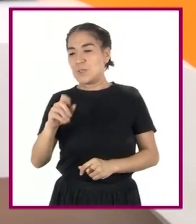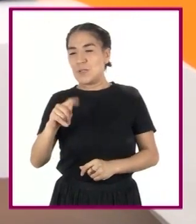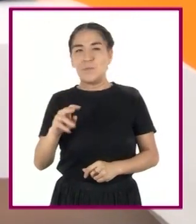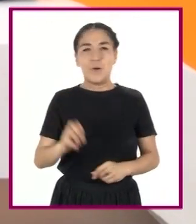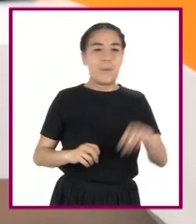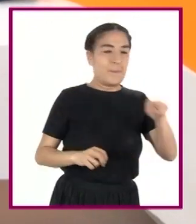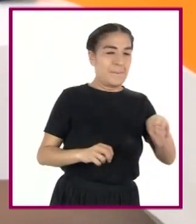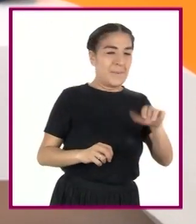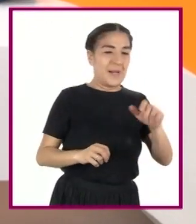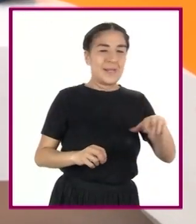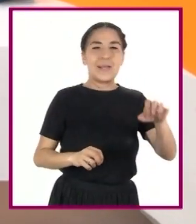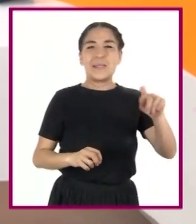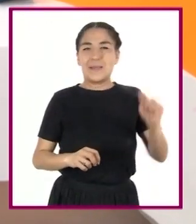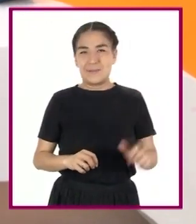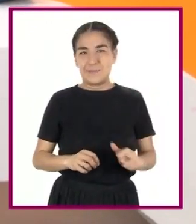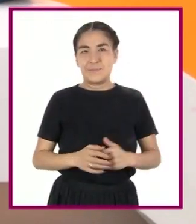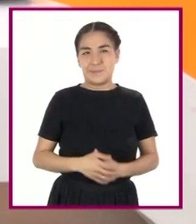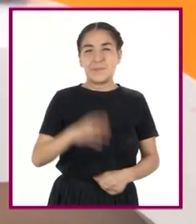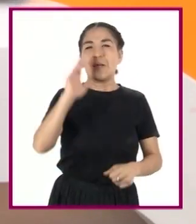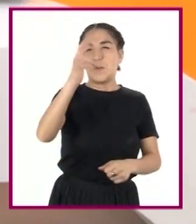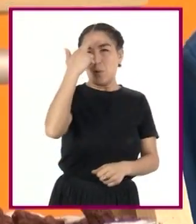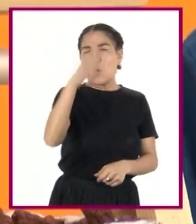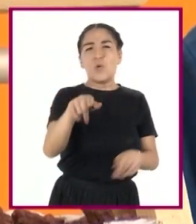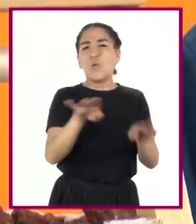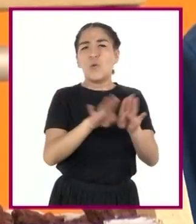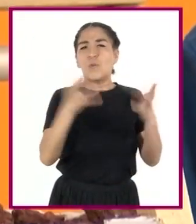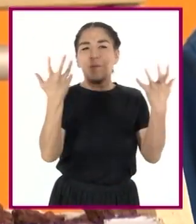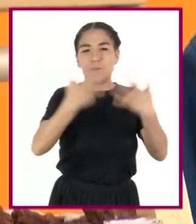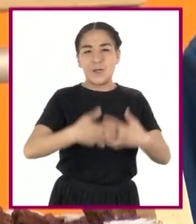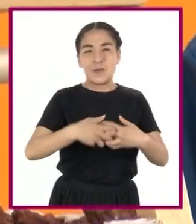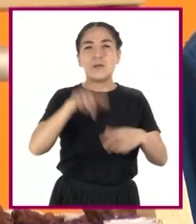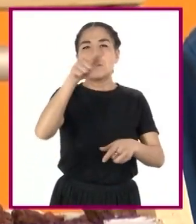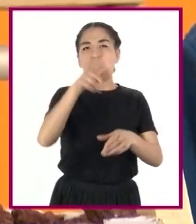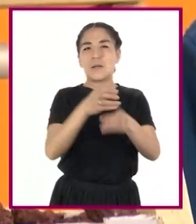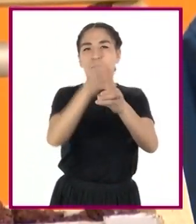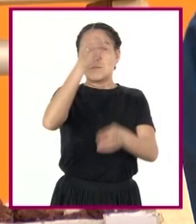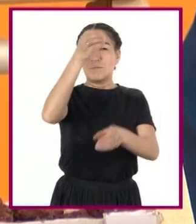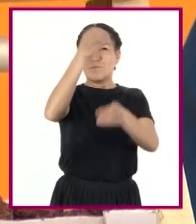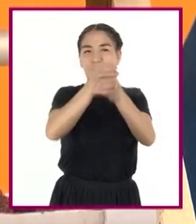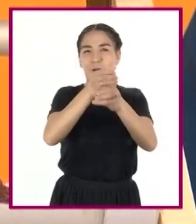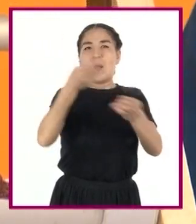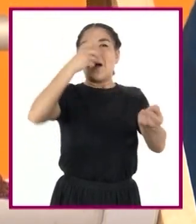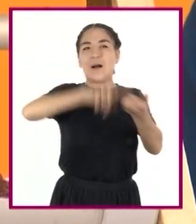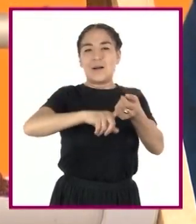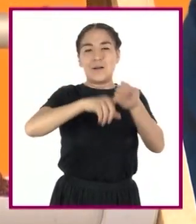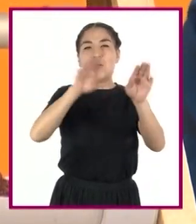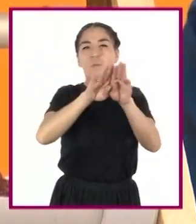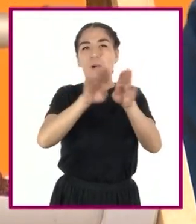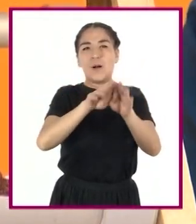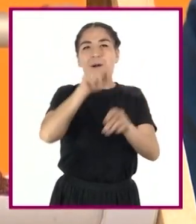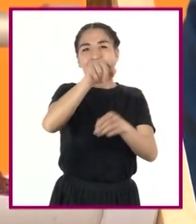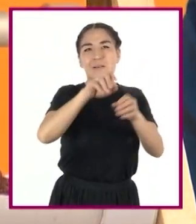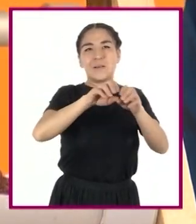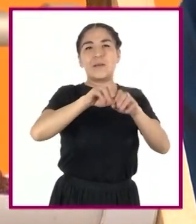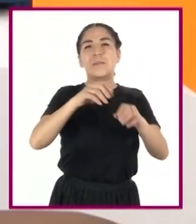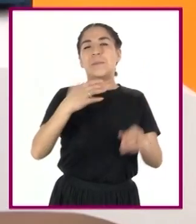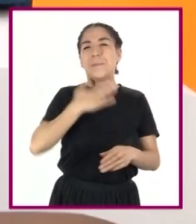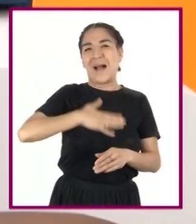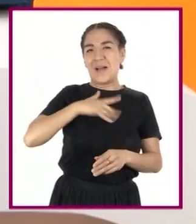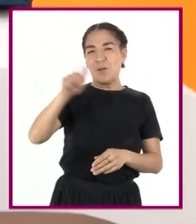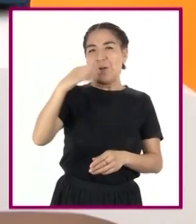Recordemos cómo funciona. Esta parte está conectada a las tuberías de los lavabos de los baños de la